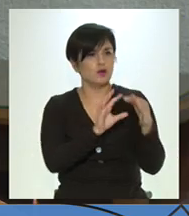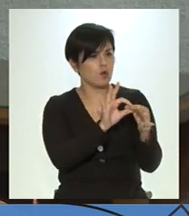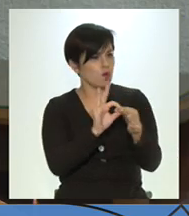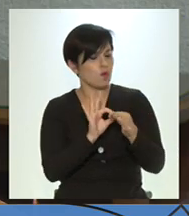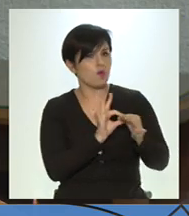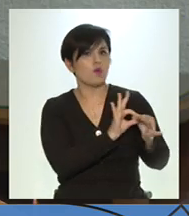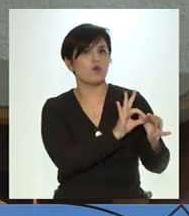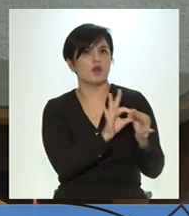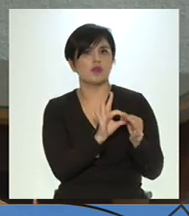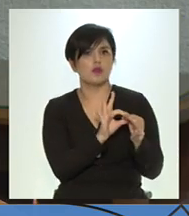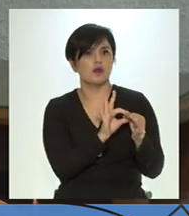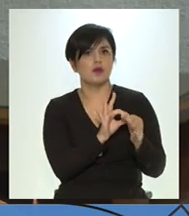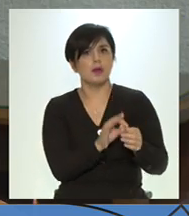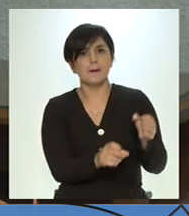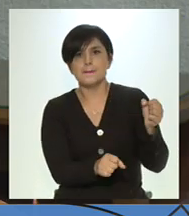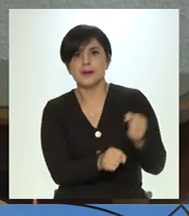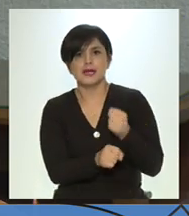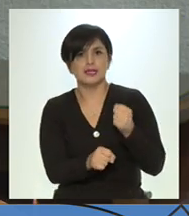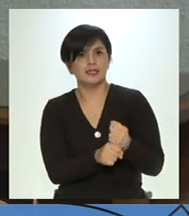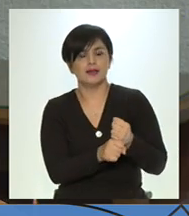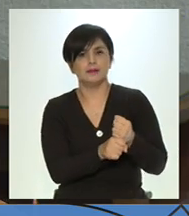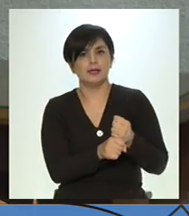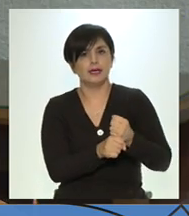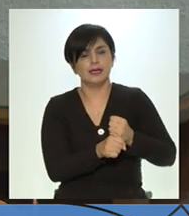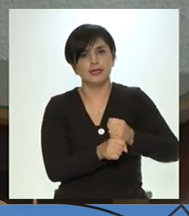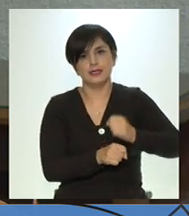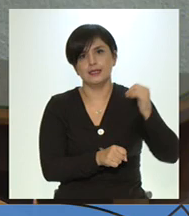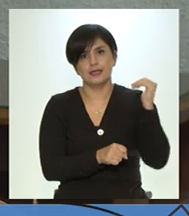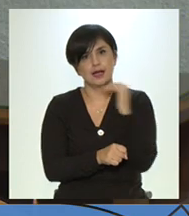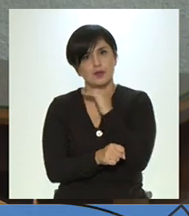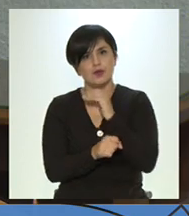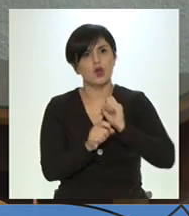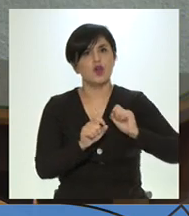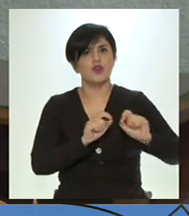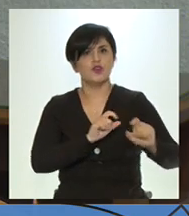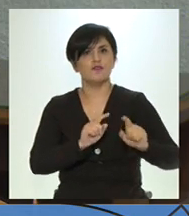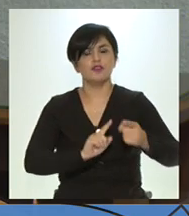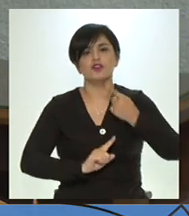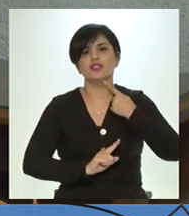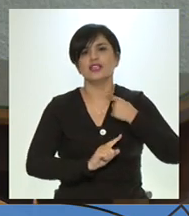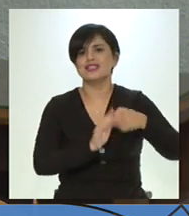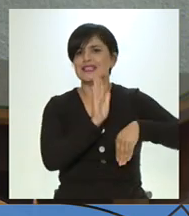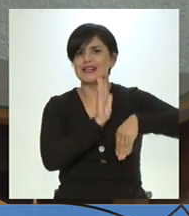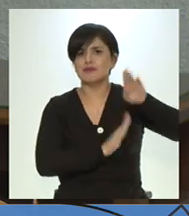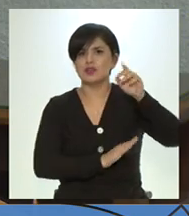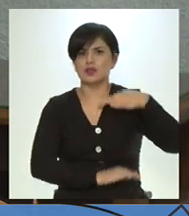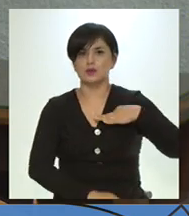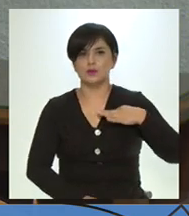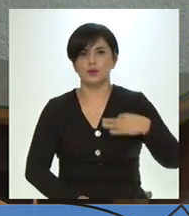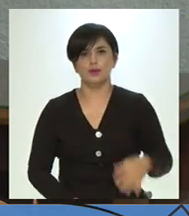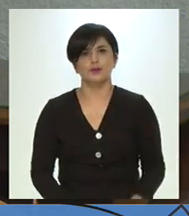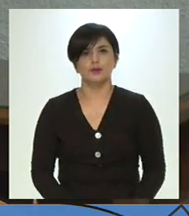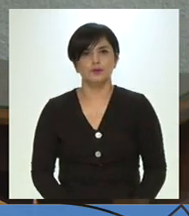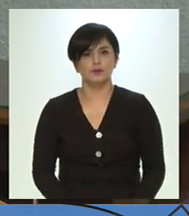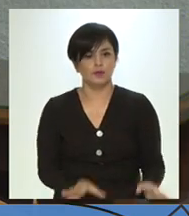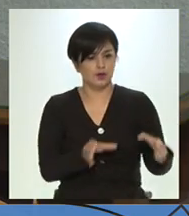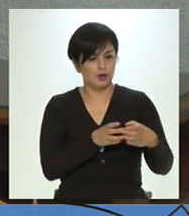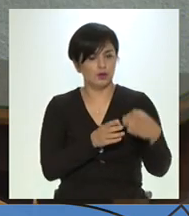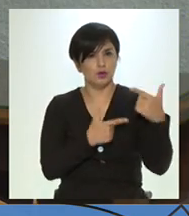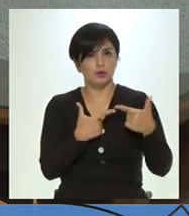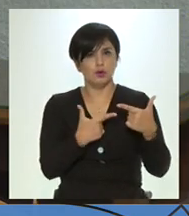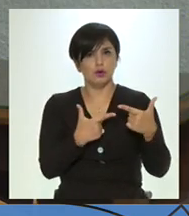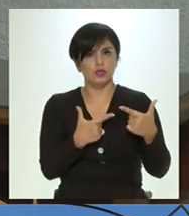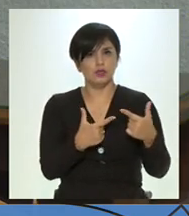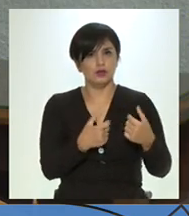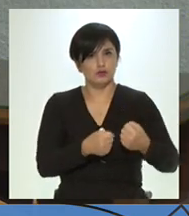para actuar con eficacia en defensa de los intereses de las grandes mayorías una oposición maciza